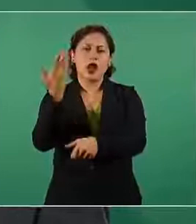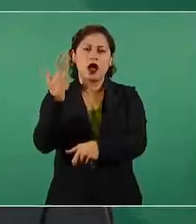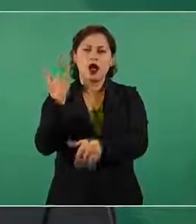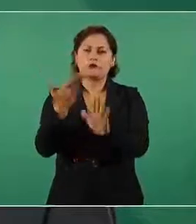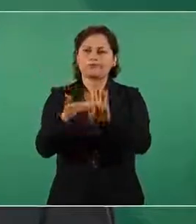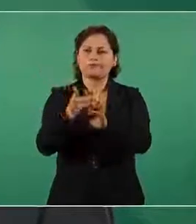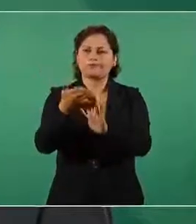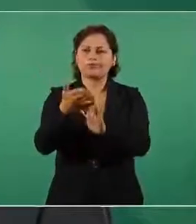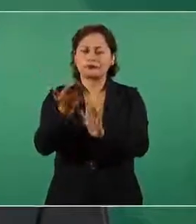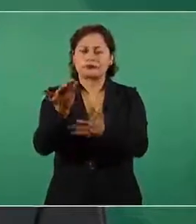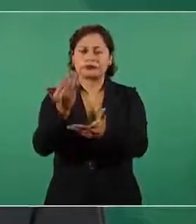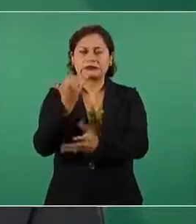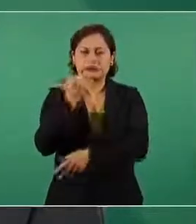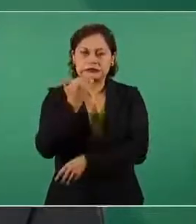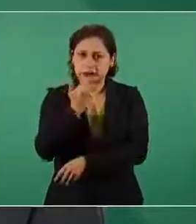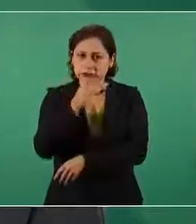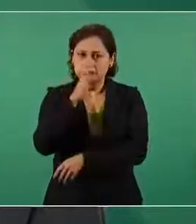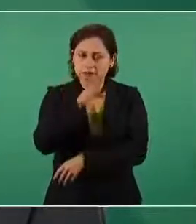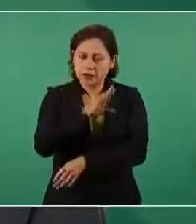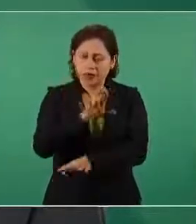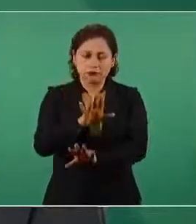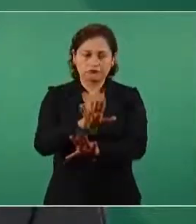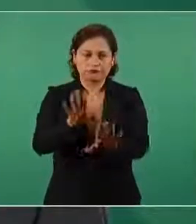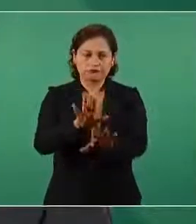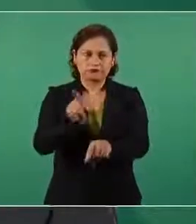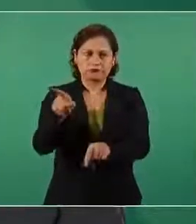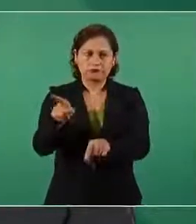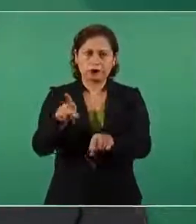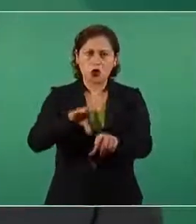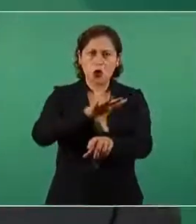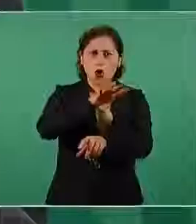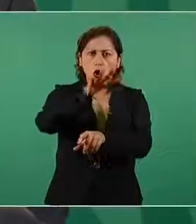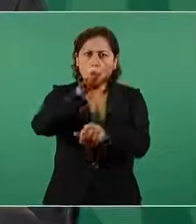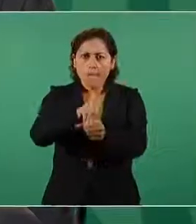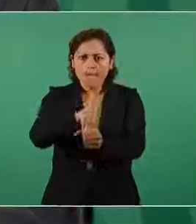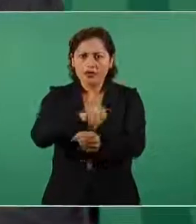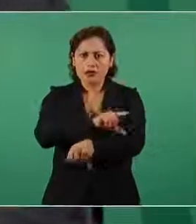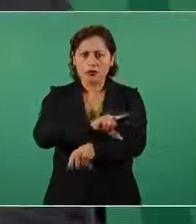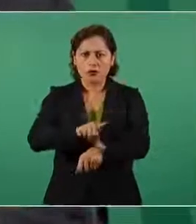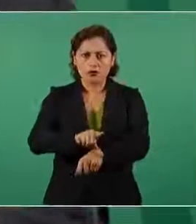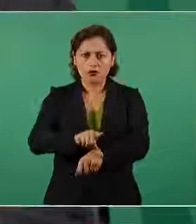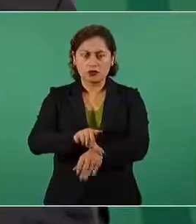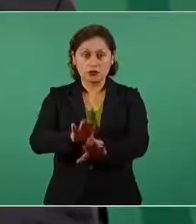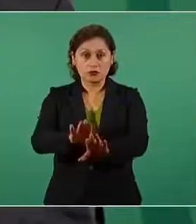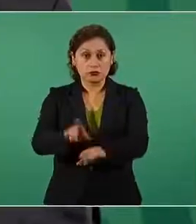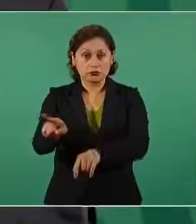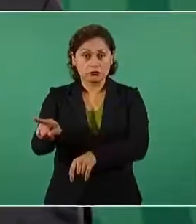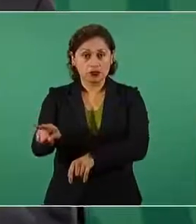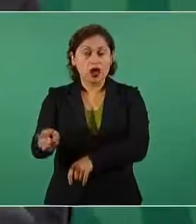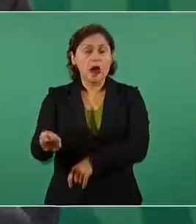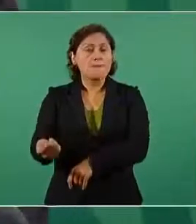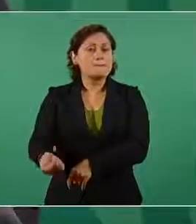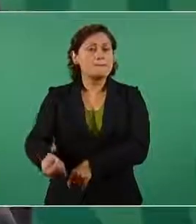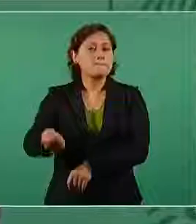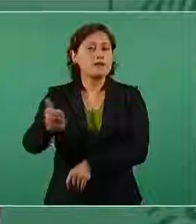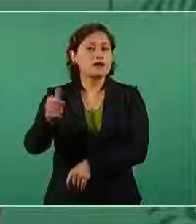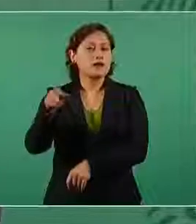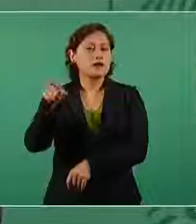no, todo. El primero en aceptar fue Carlos Slim.